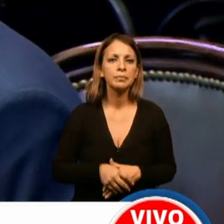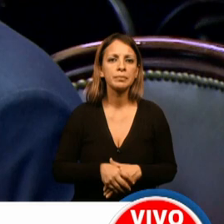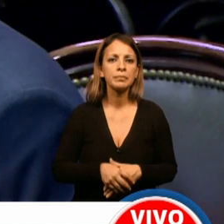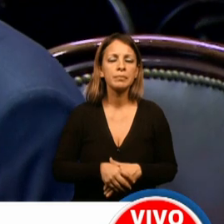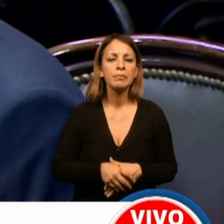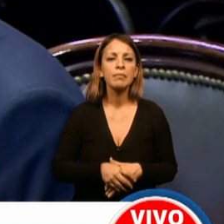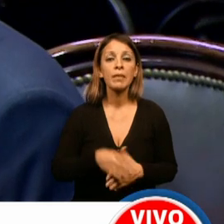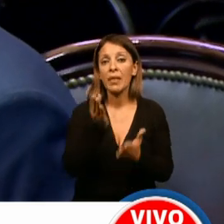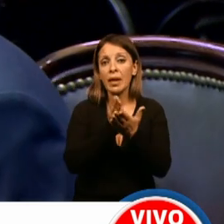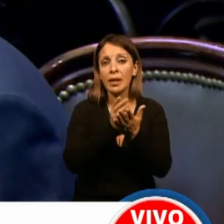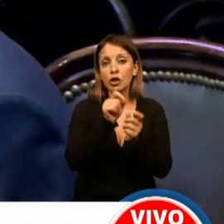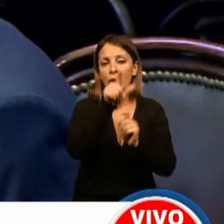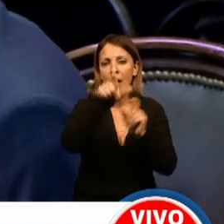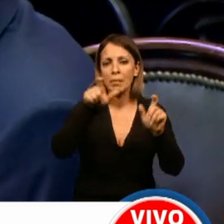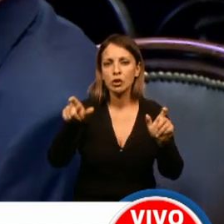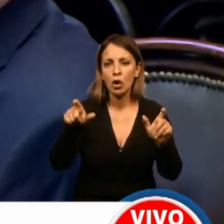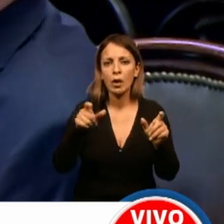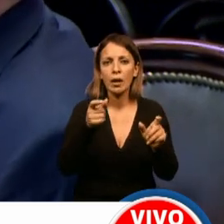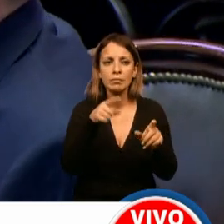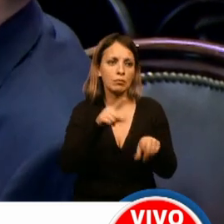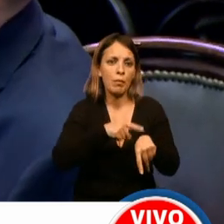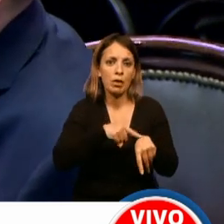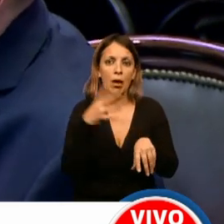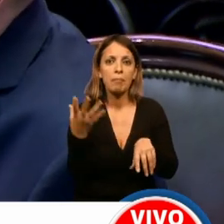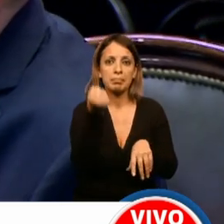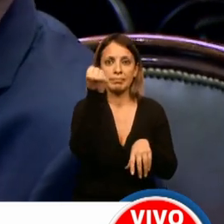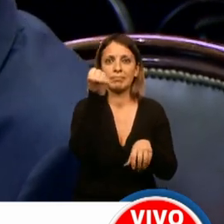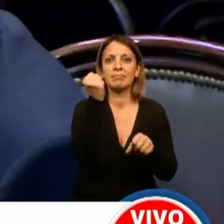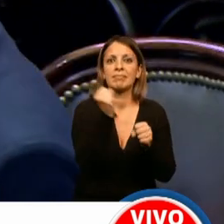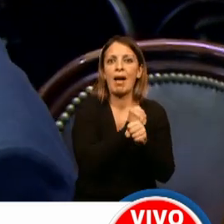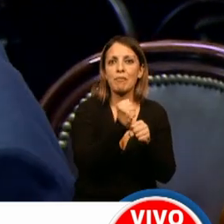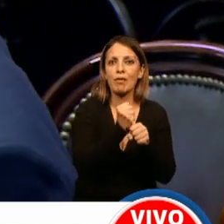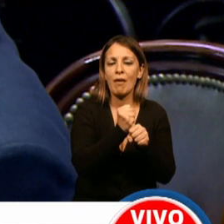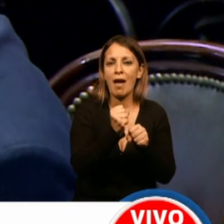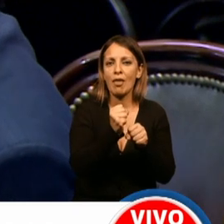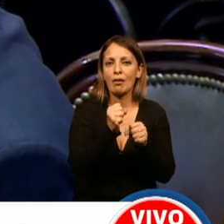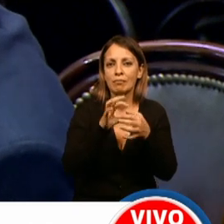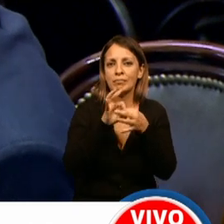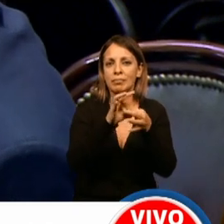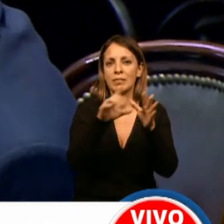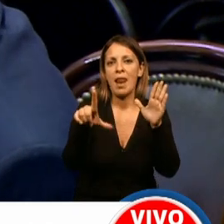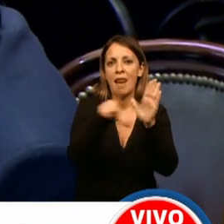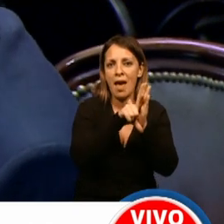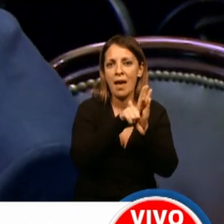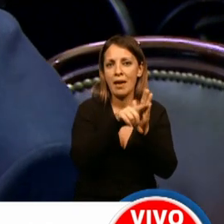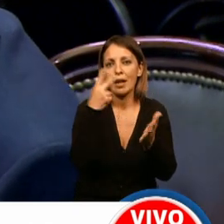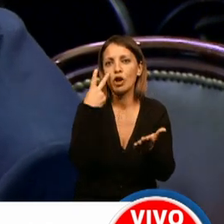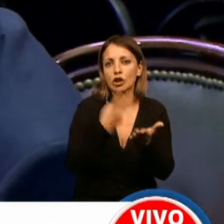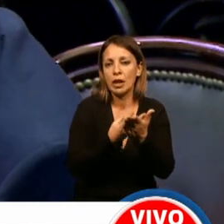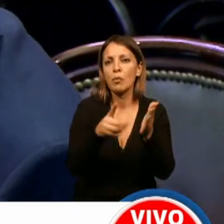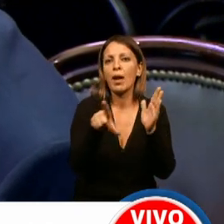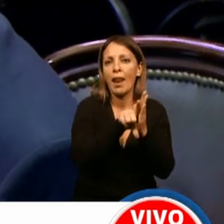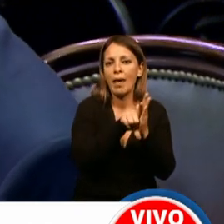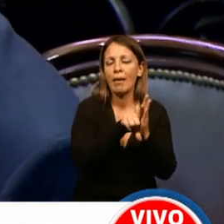cuando se garantiza no cuando se conquistan en el marco normativo es decir cuando son reconocidos en